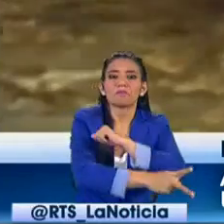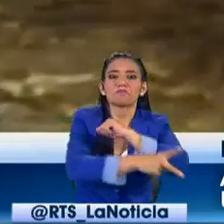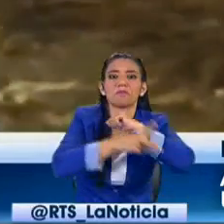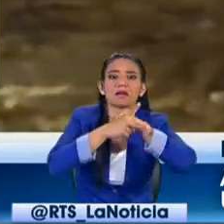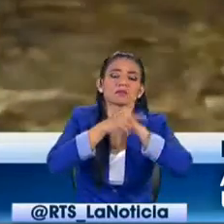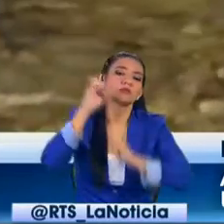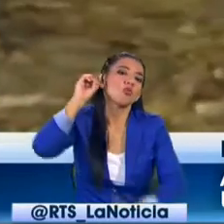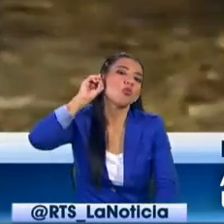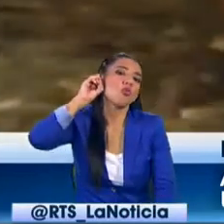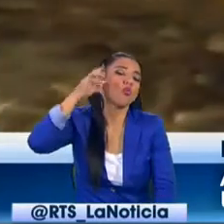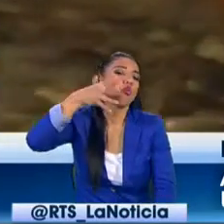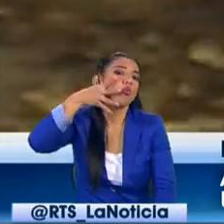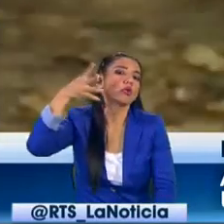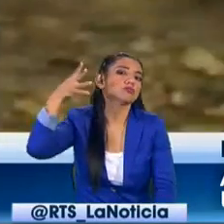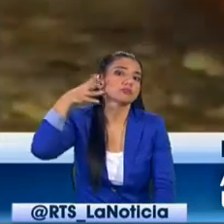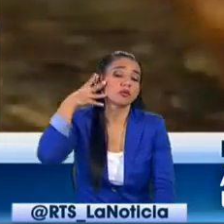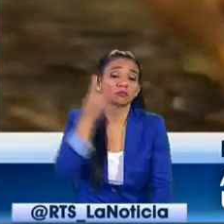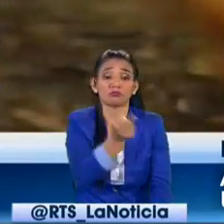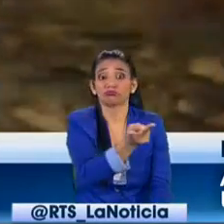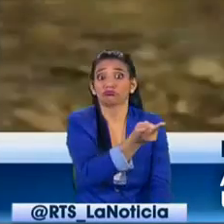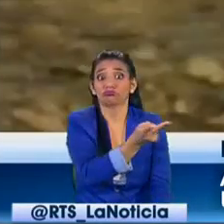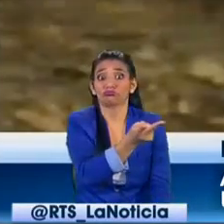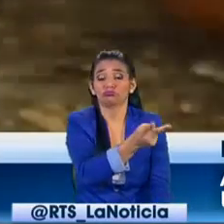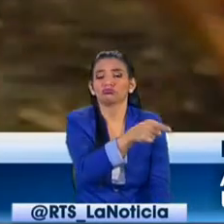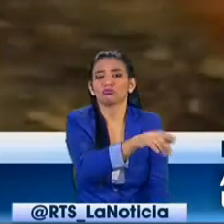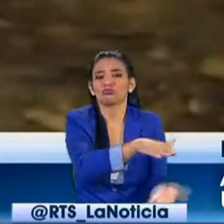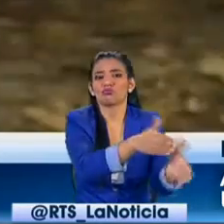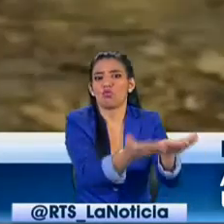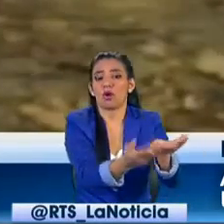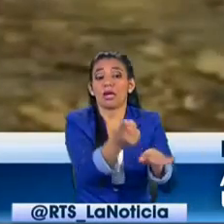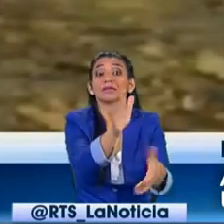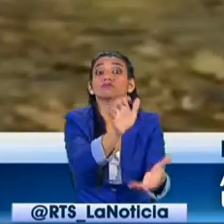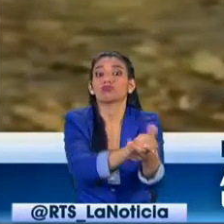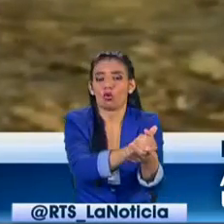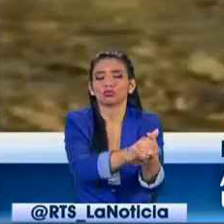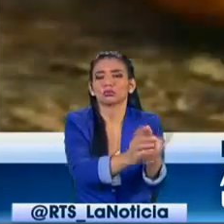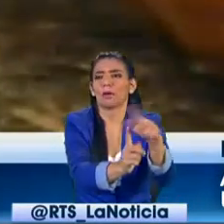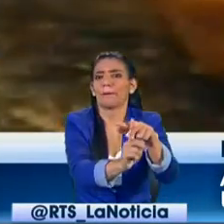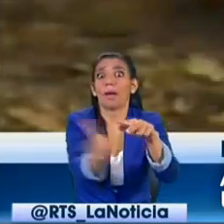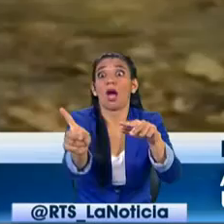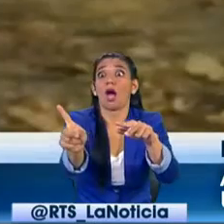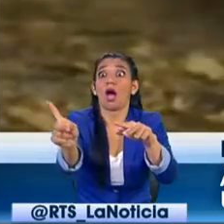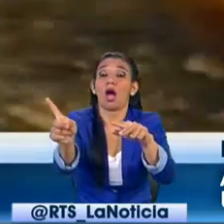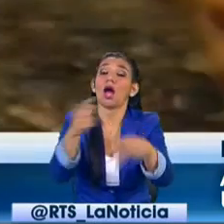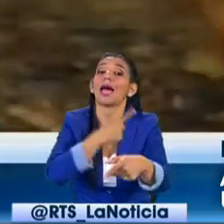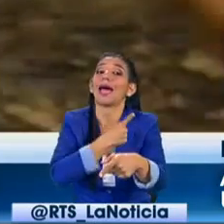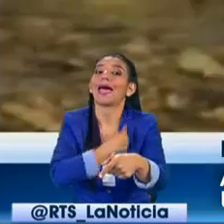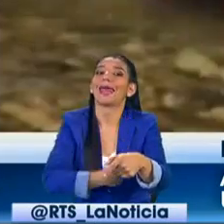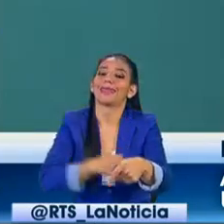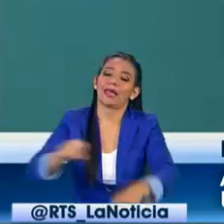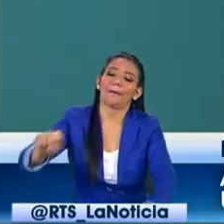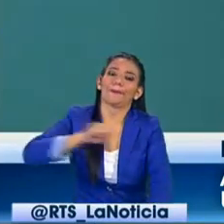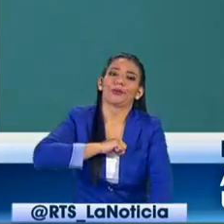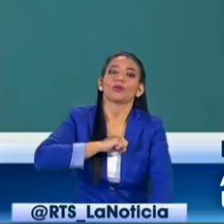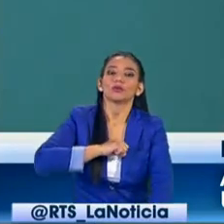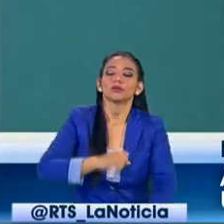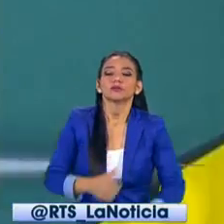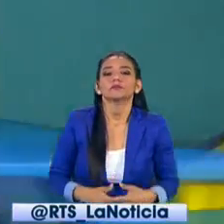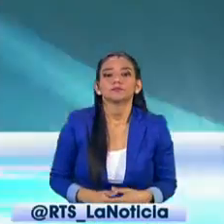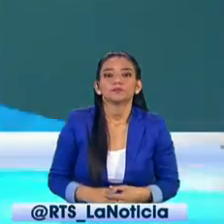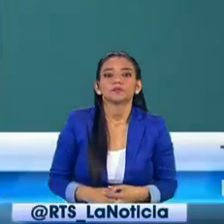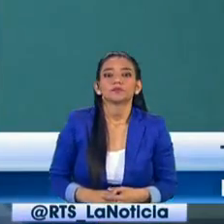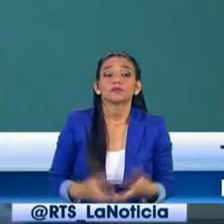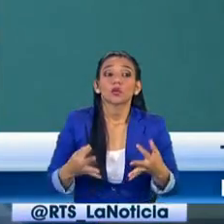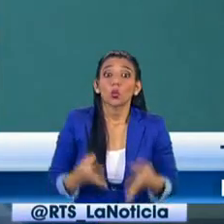como trágico resultado la muerte de Caiga Baigua, mientras que su esposa escapó con vida, herida de un lanzazo. Estaba haciendo un